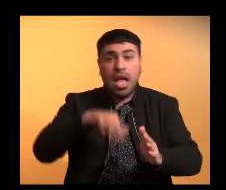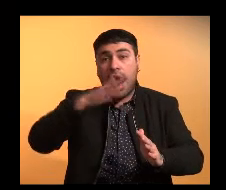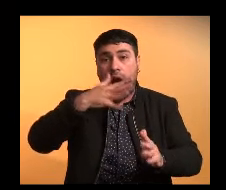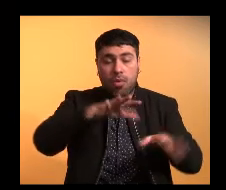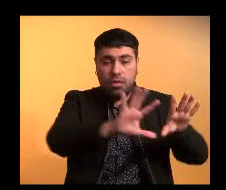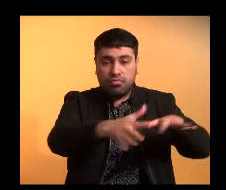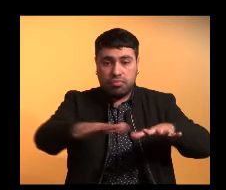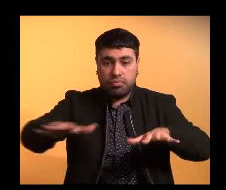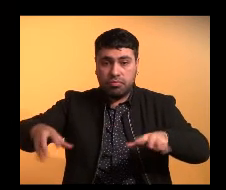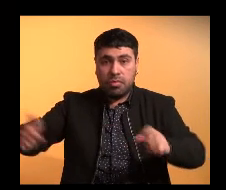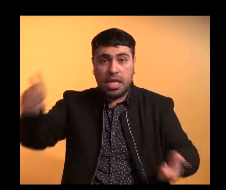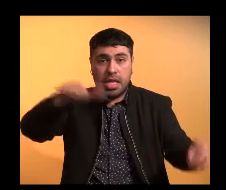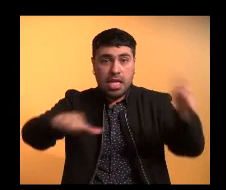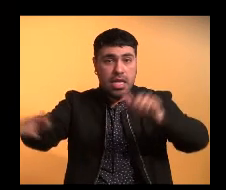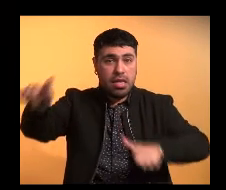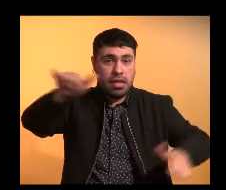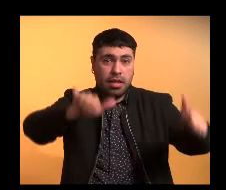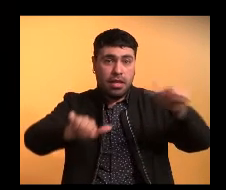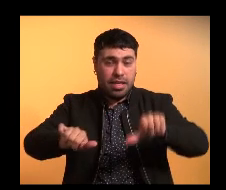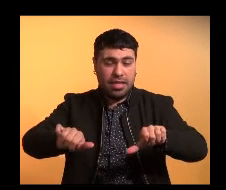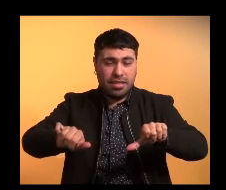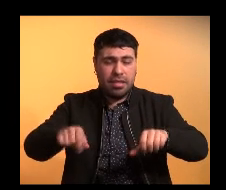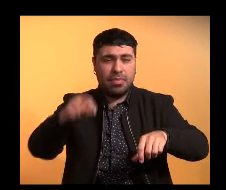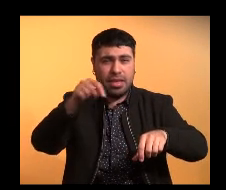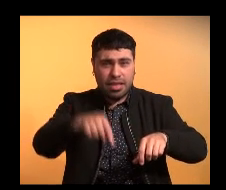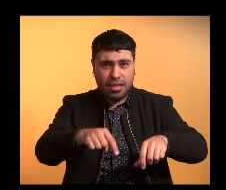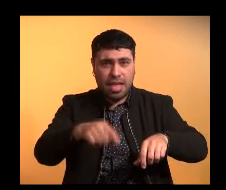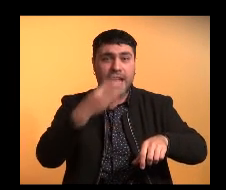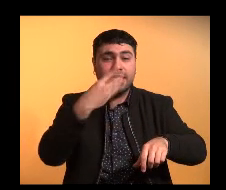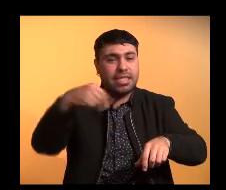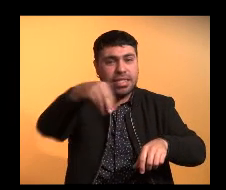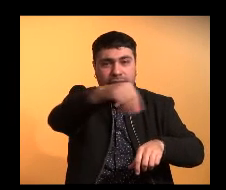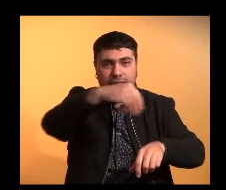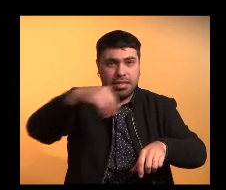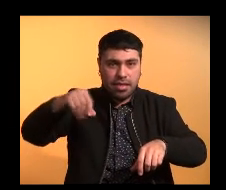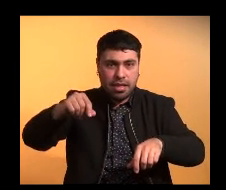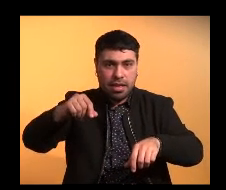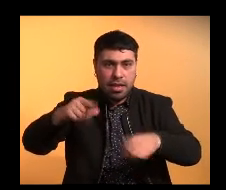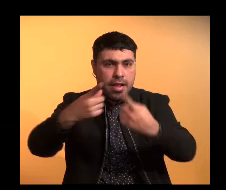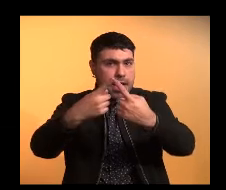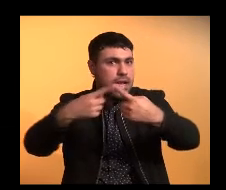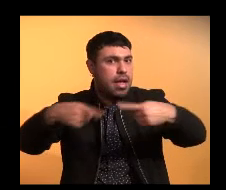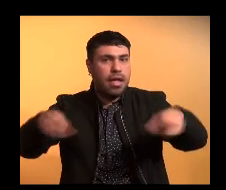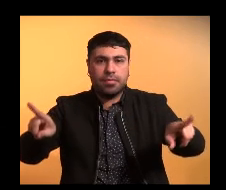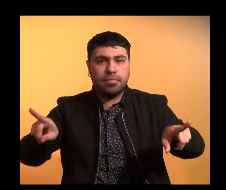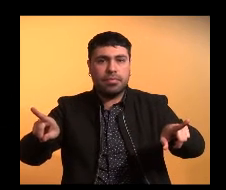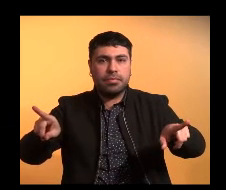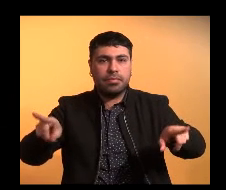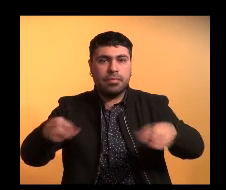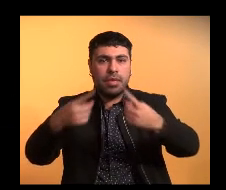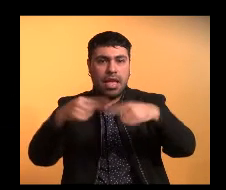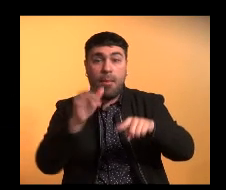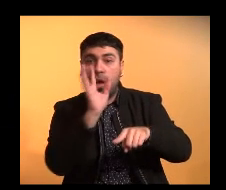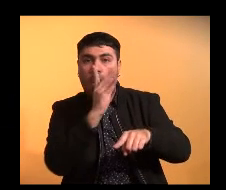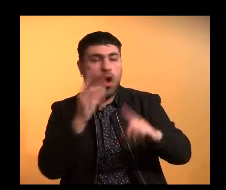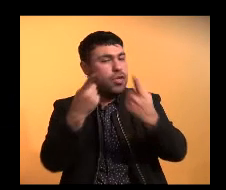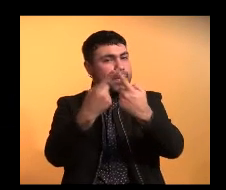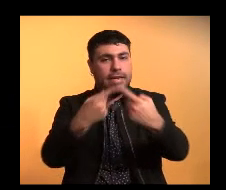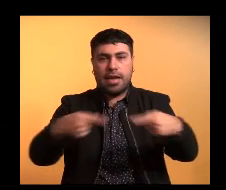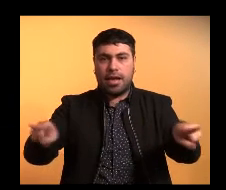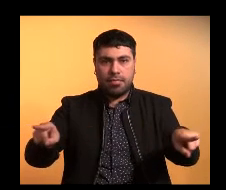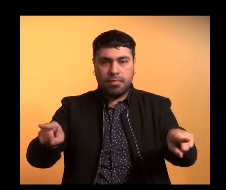agua, ¿cierto? Se va a modificar la salinidad, al haber deshielo aumenta la turbidez del agua, y al haber más